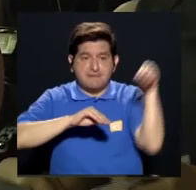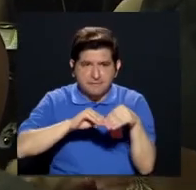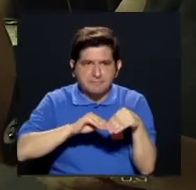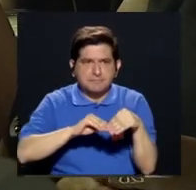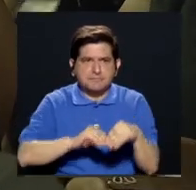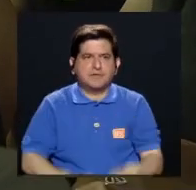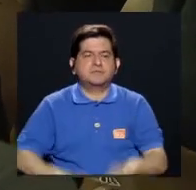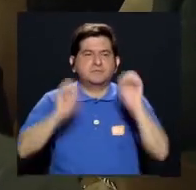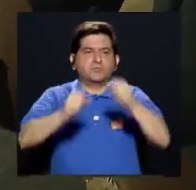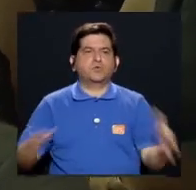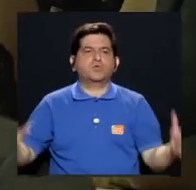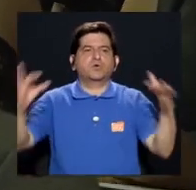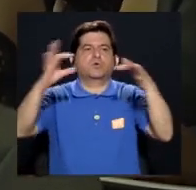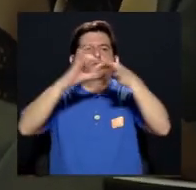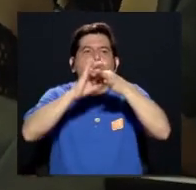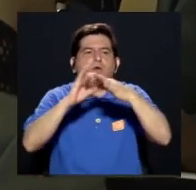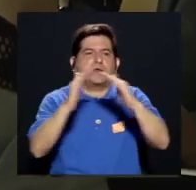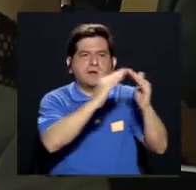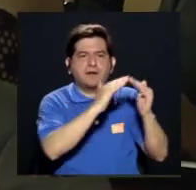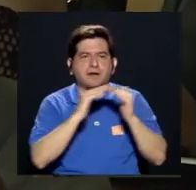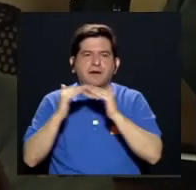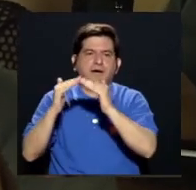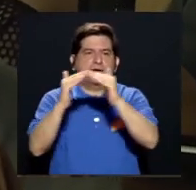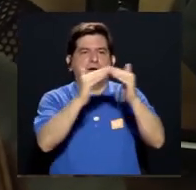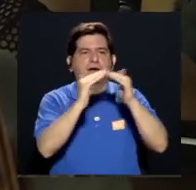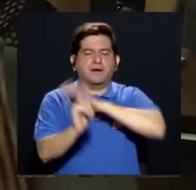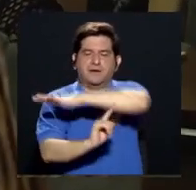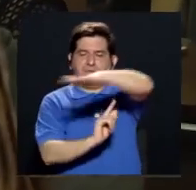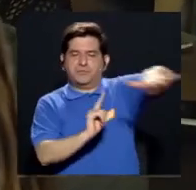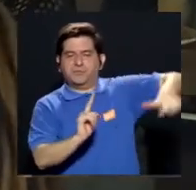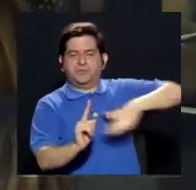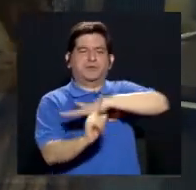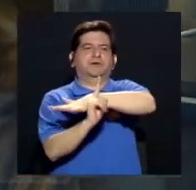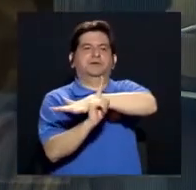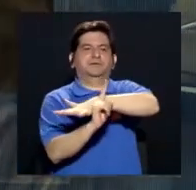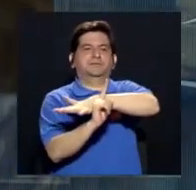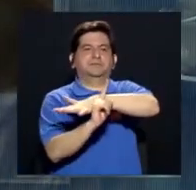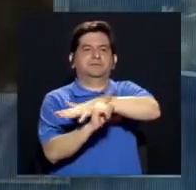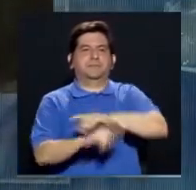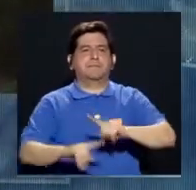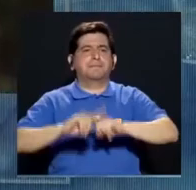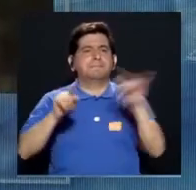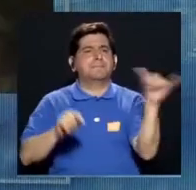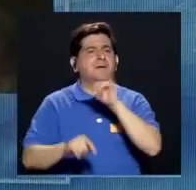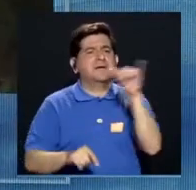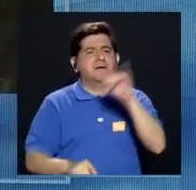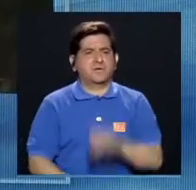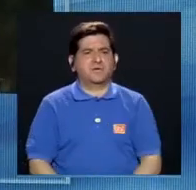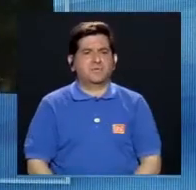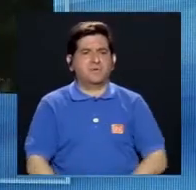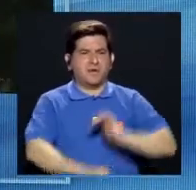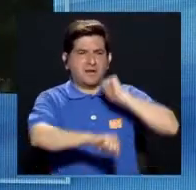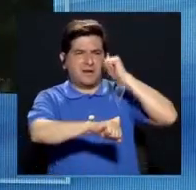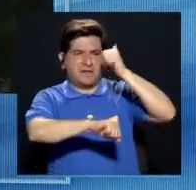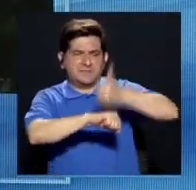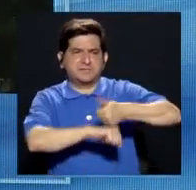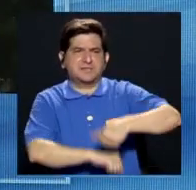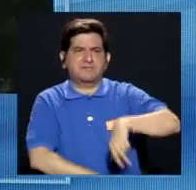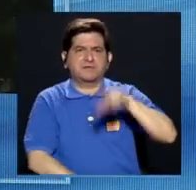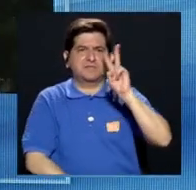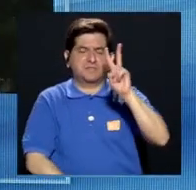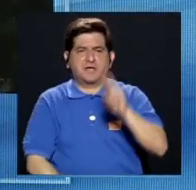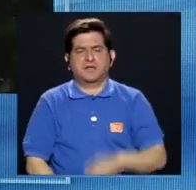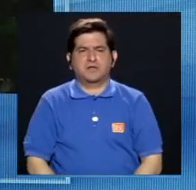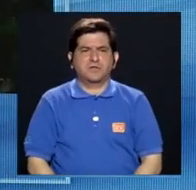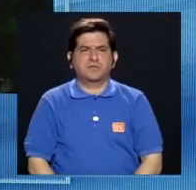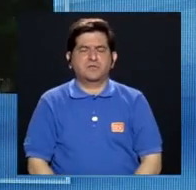para conectarnos con la comunidad que nos rodea. Pero también creamos dos